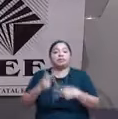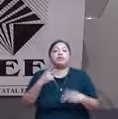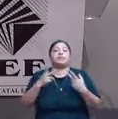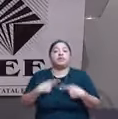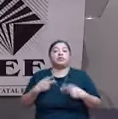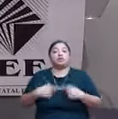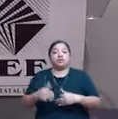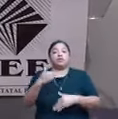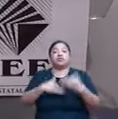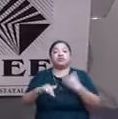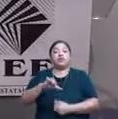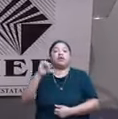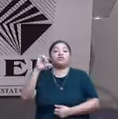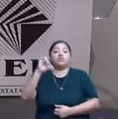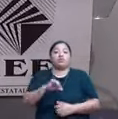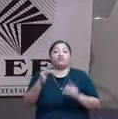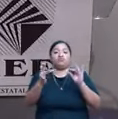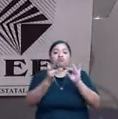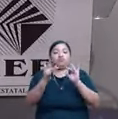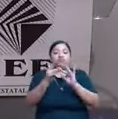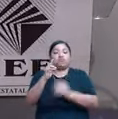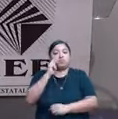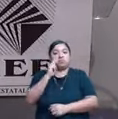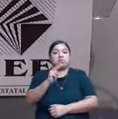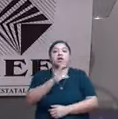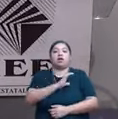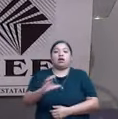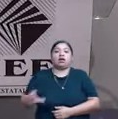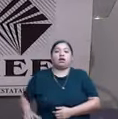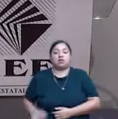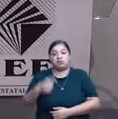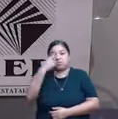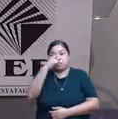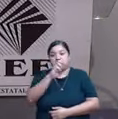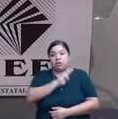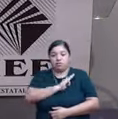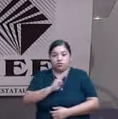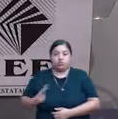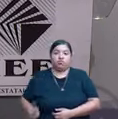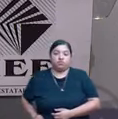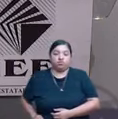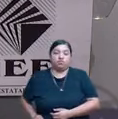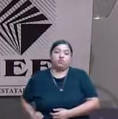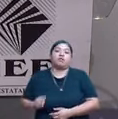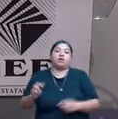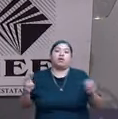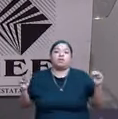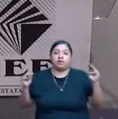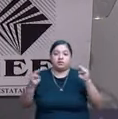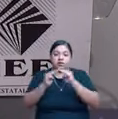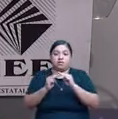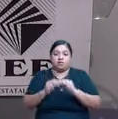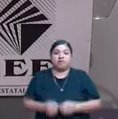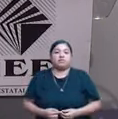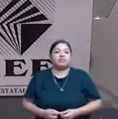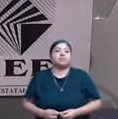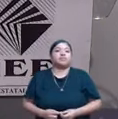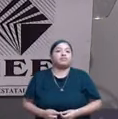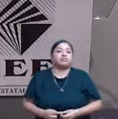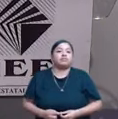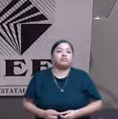se encuentra siguiendo el debate entre las candidaturas que aspiran a encabezar el ayuntamiento de Mixquiahuala de Juárez.